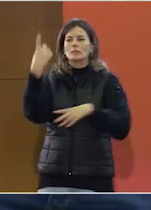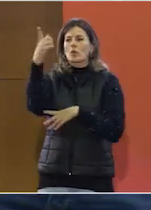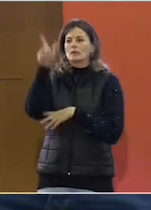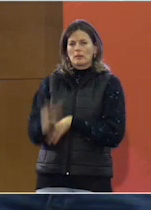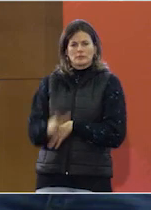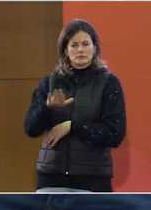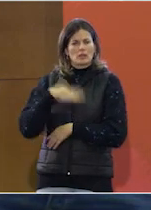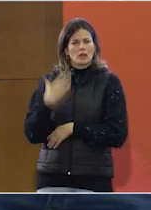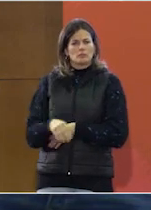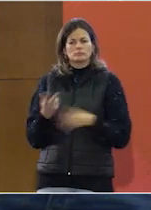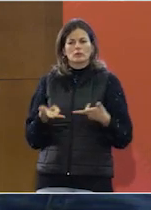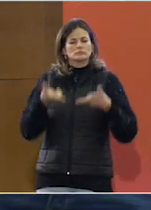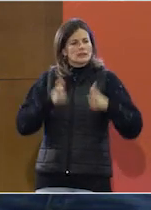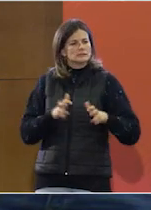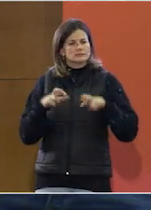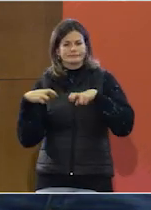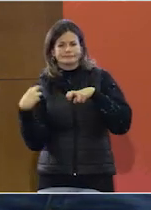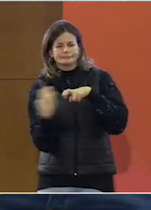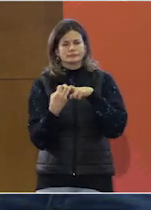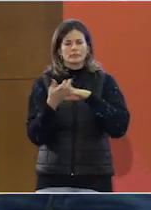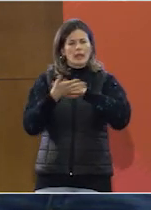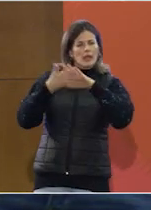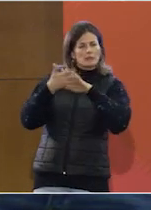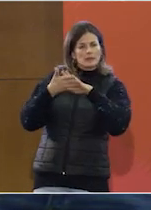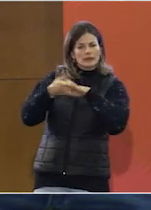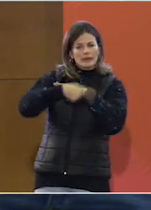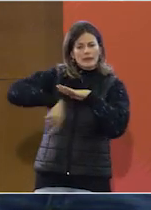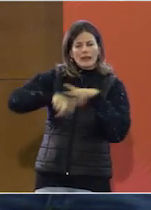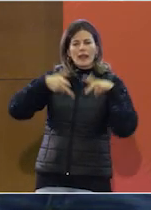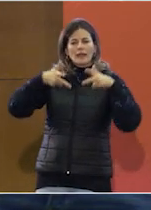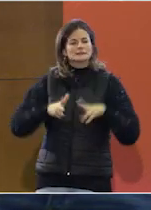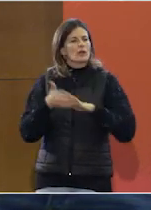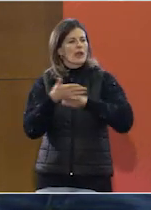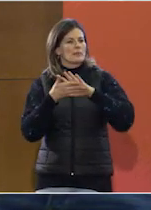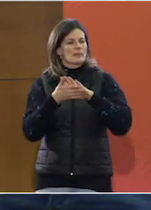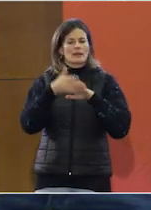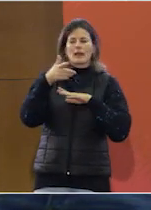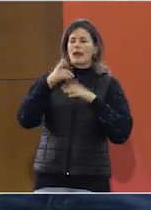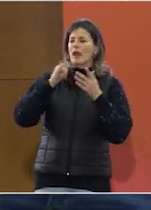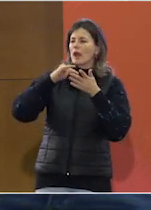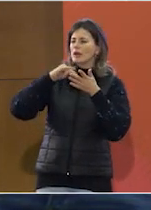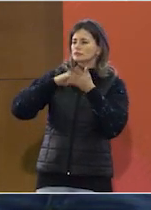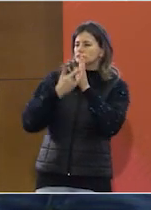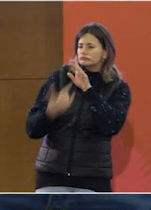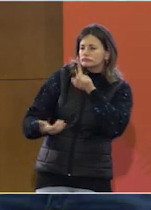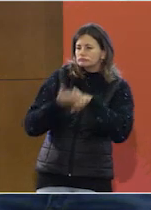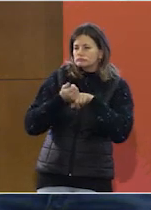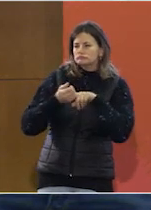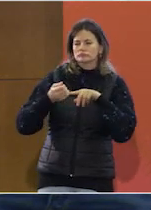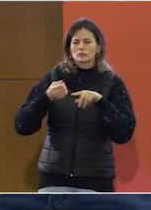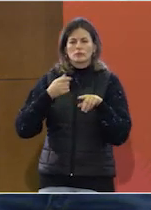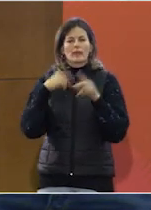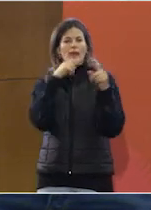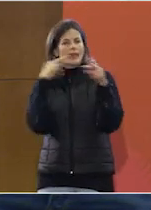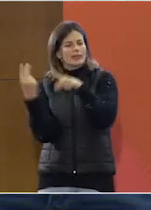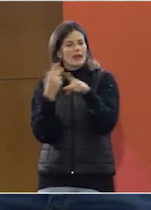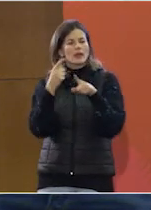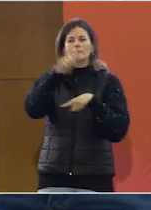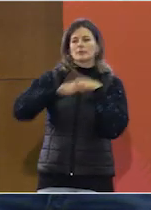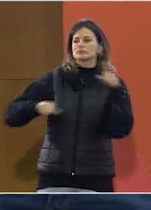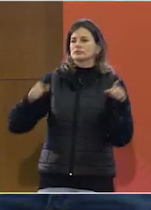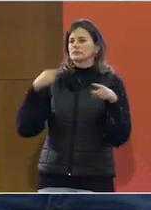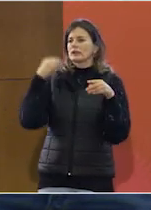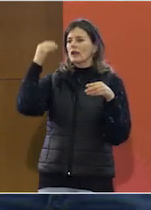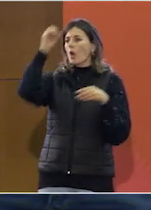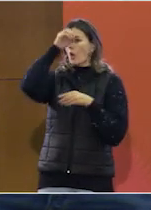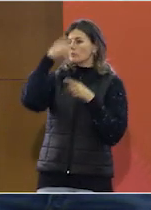puede sentarse en una mesa y poner en esa mesa a hablar, a buscar soluciones y a dialogar a los que piensan